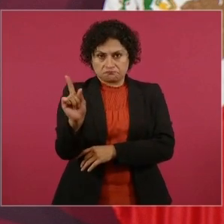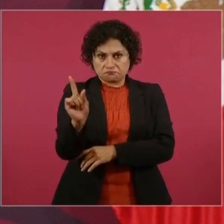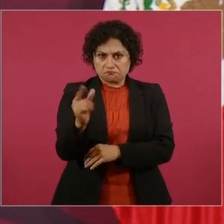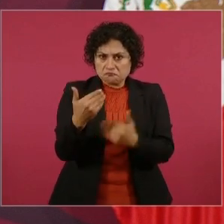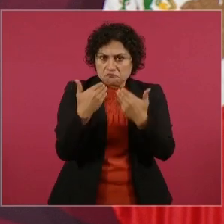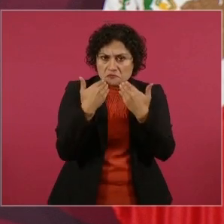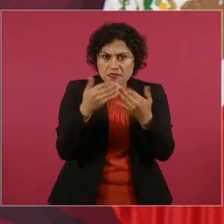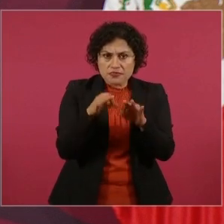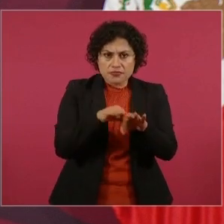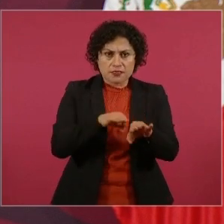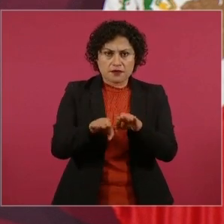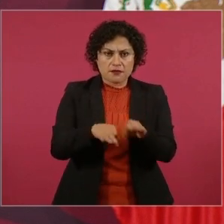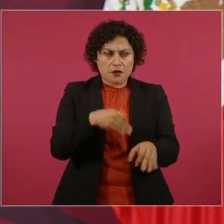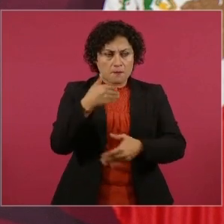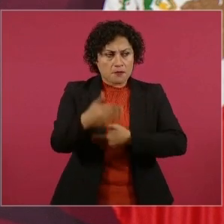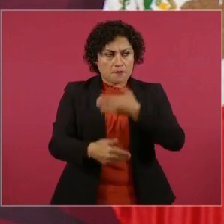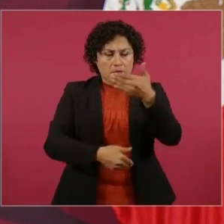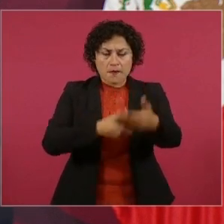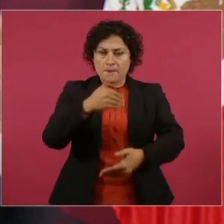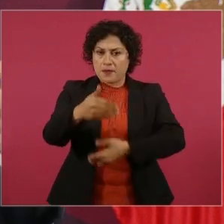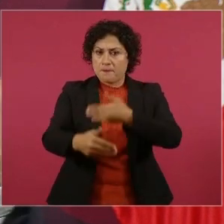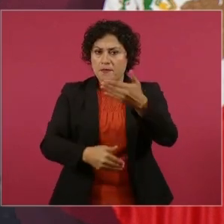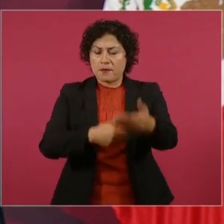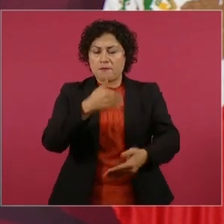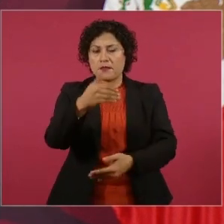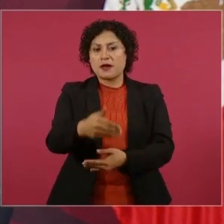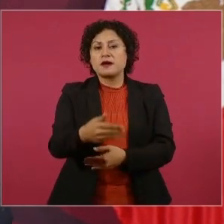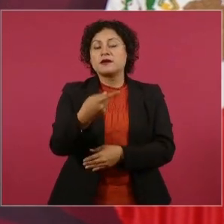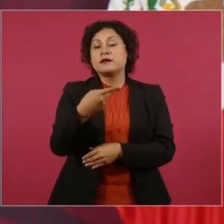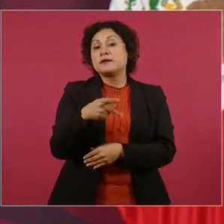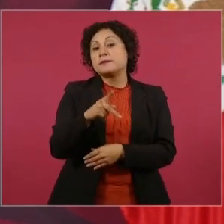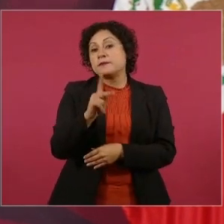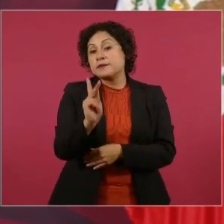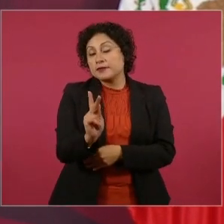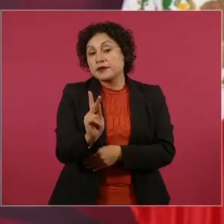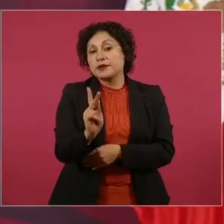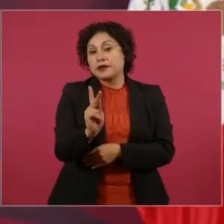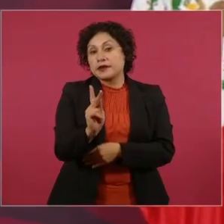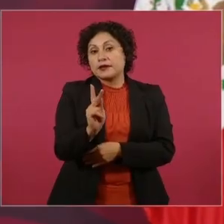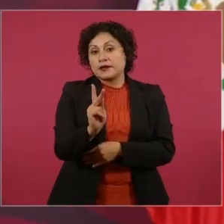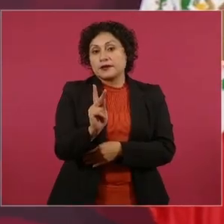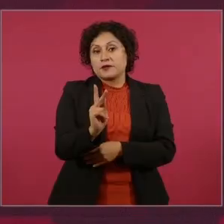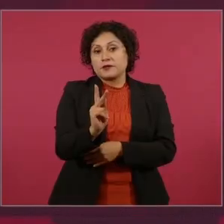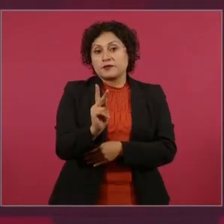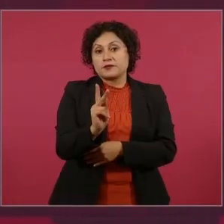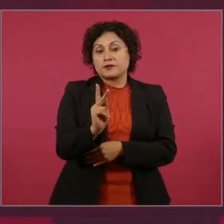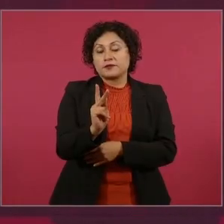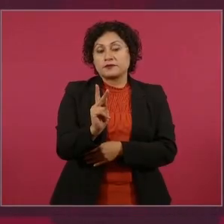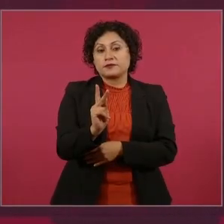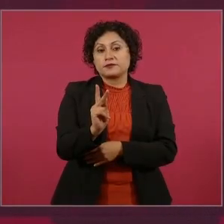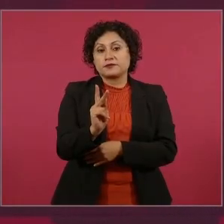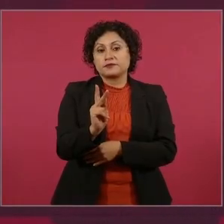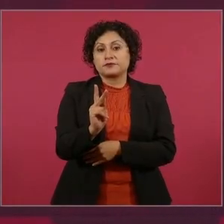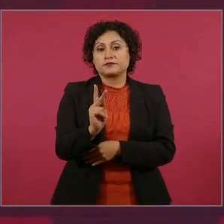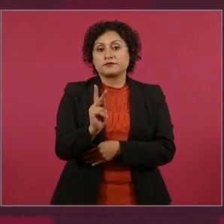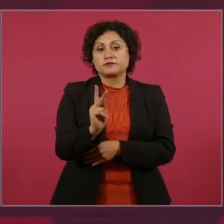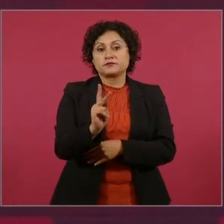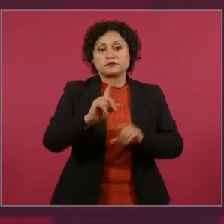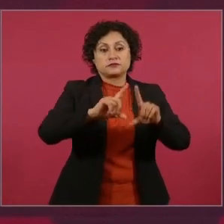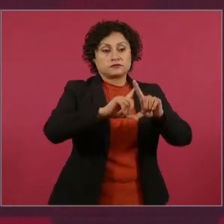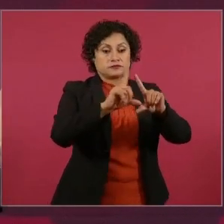buen trabajo pero en los cuarteles en los